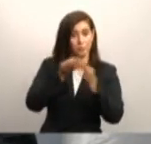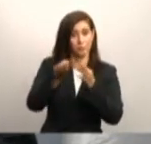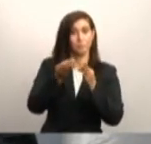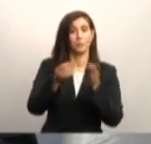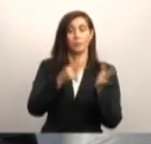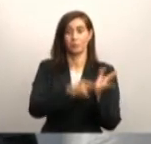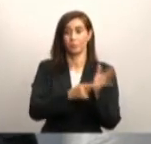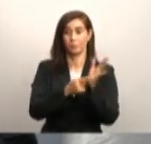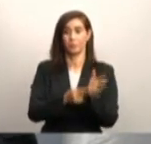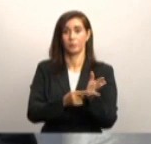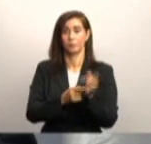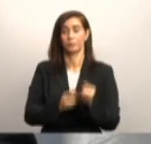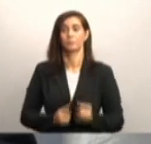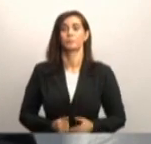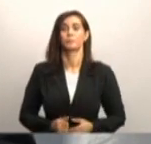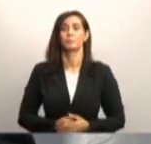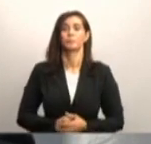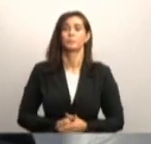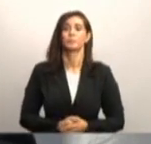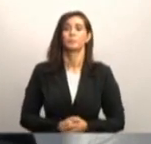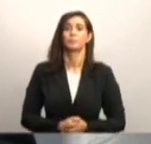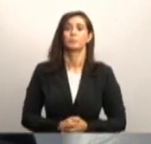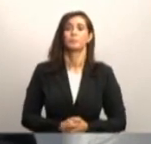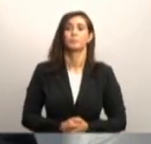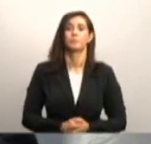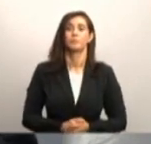pregunta anterior que me habían hecho.